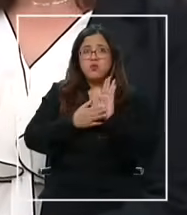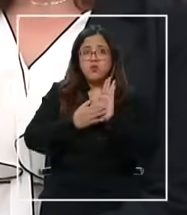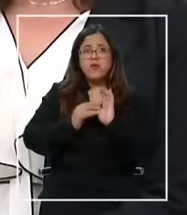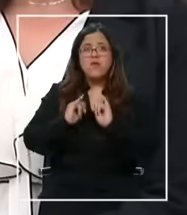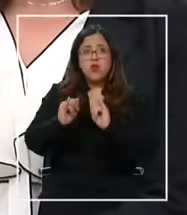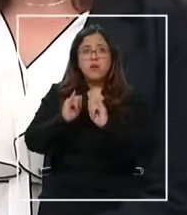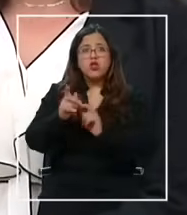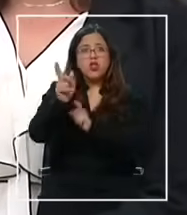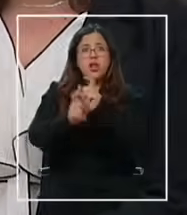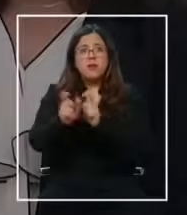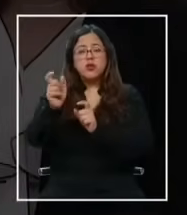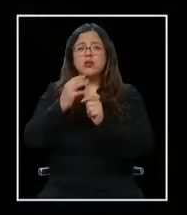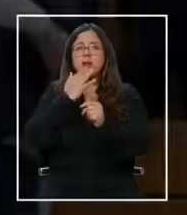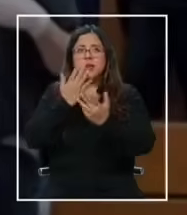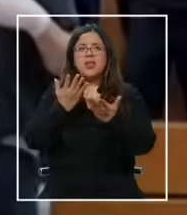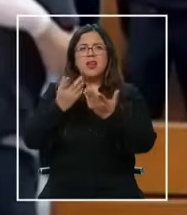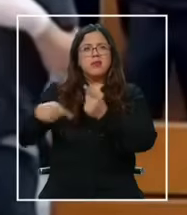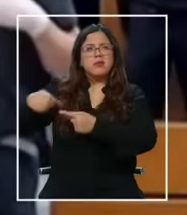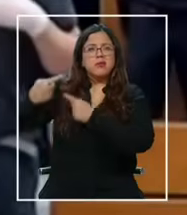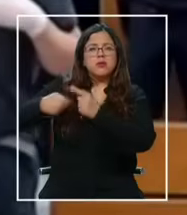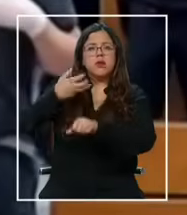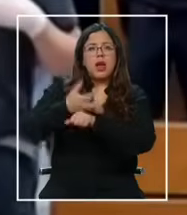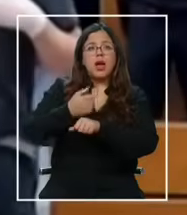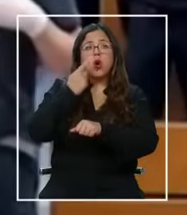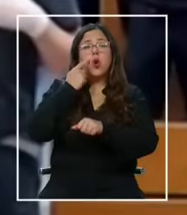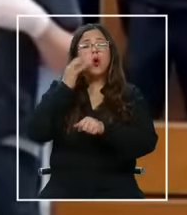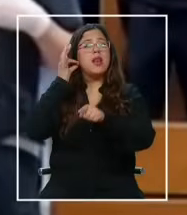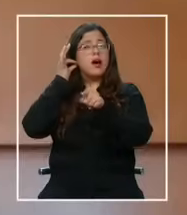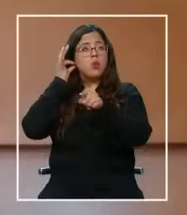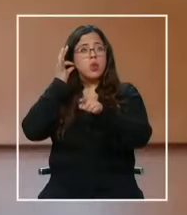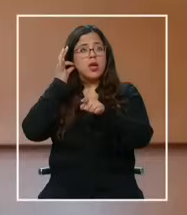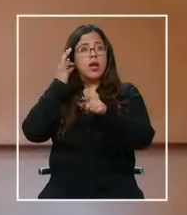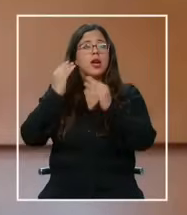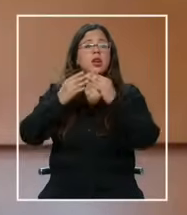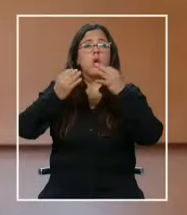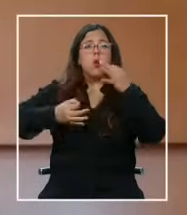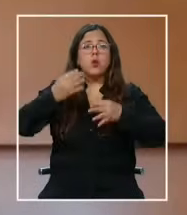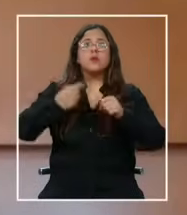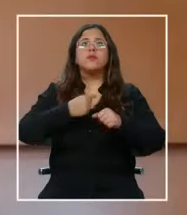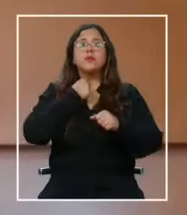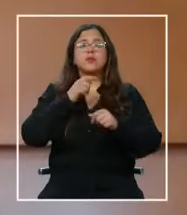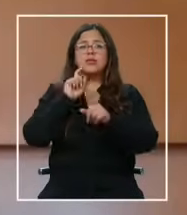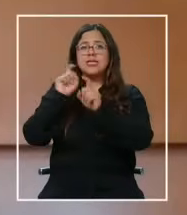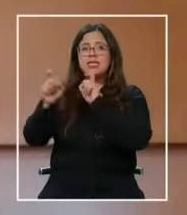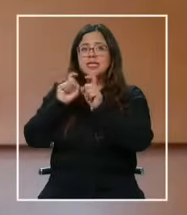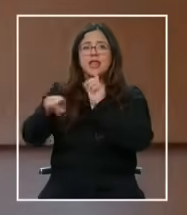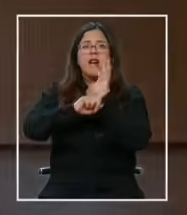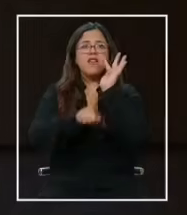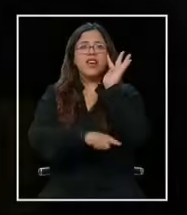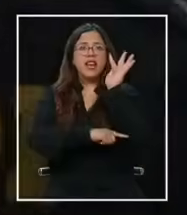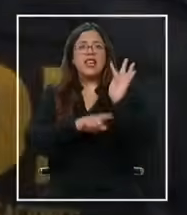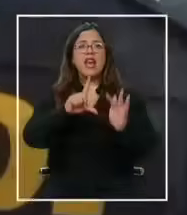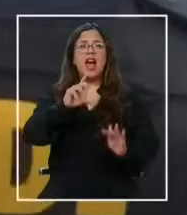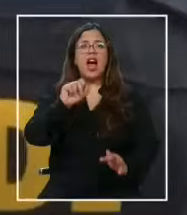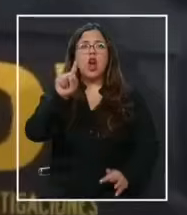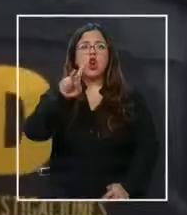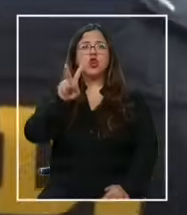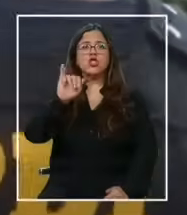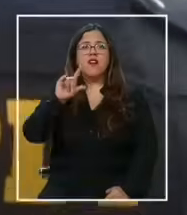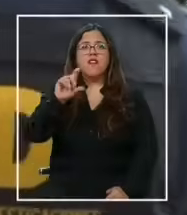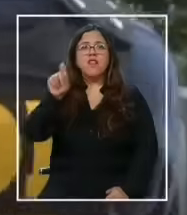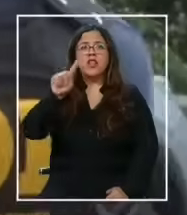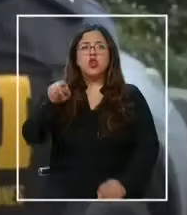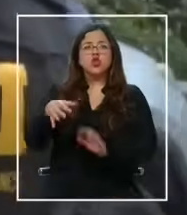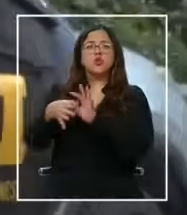historial que hay de casos similares de garantía habría criticado el actuar de la Fiscalía de los vilos por la falta de